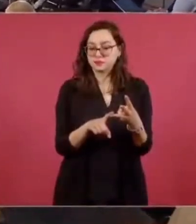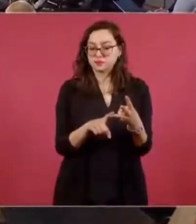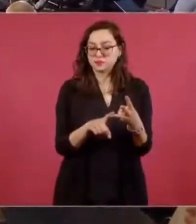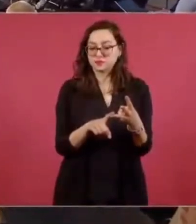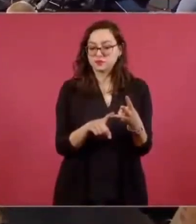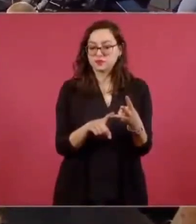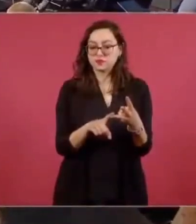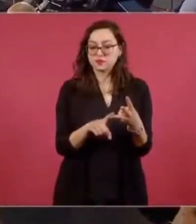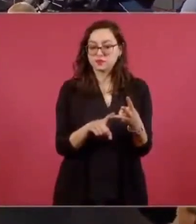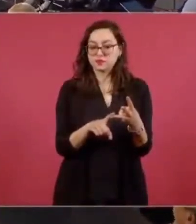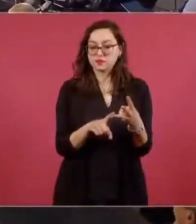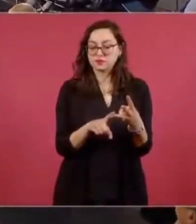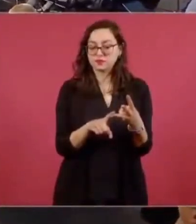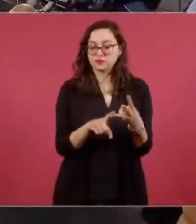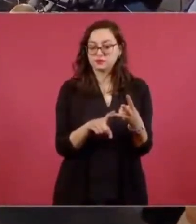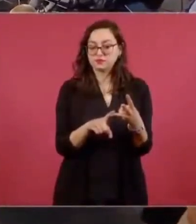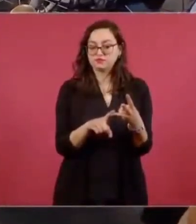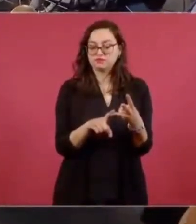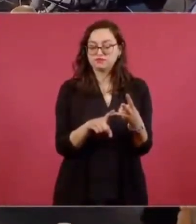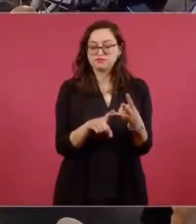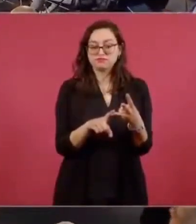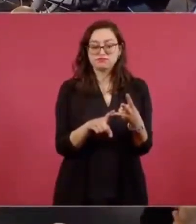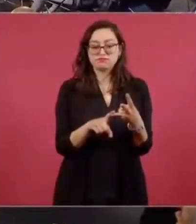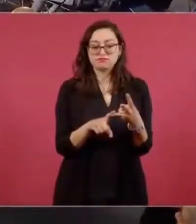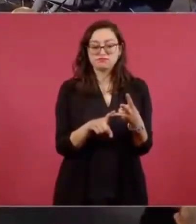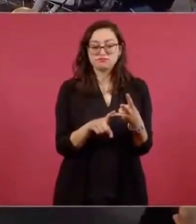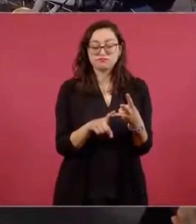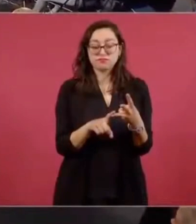no podían